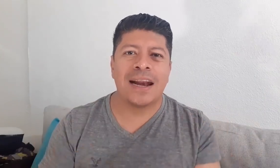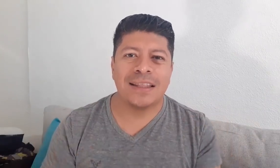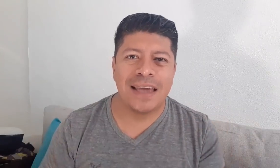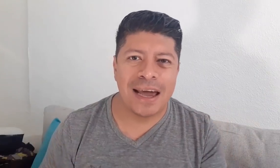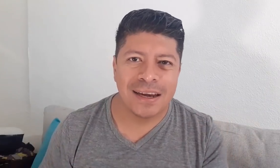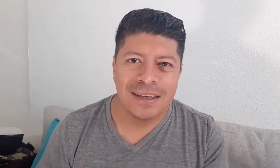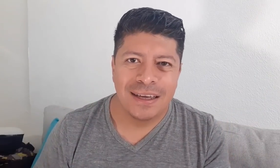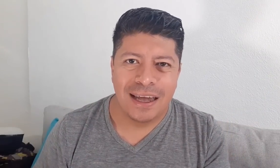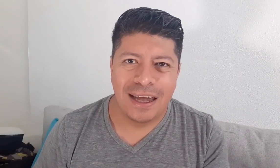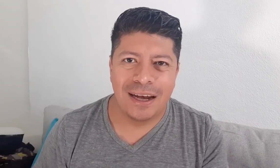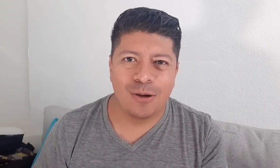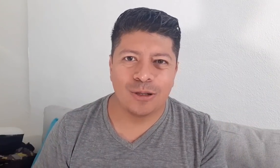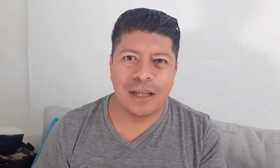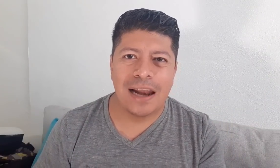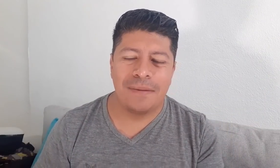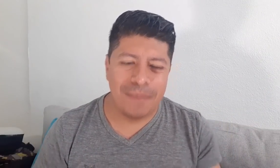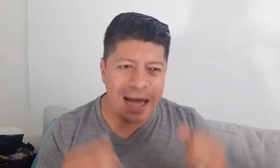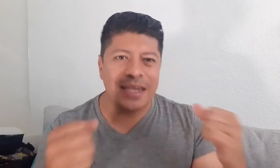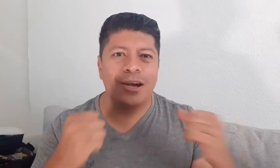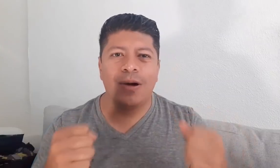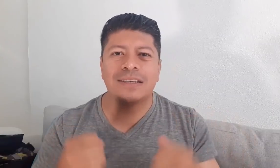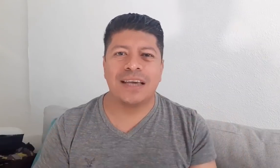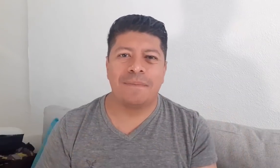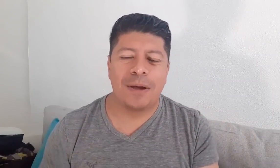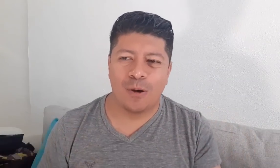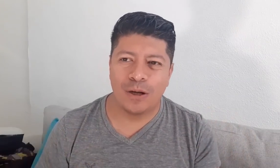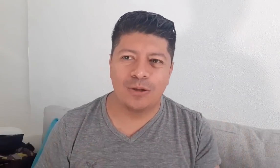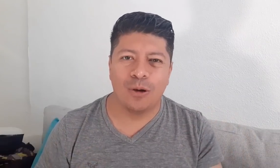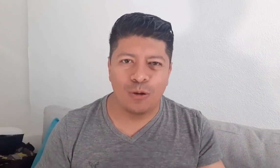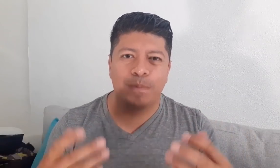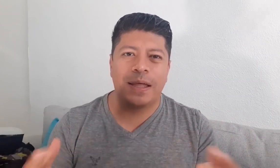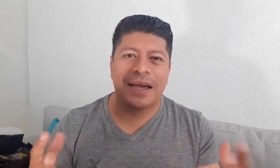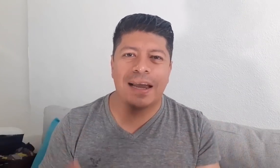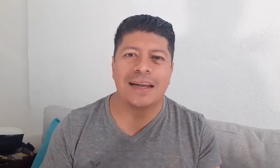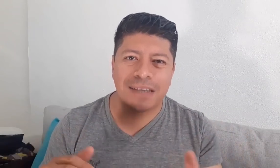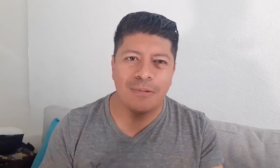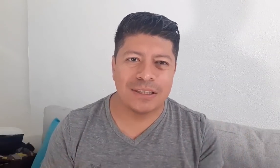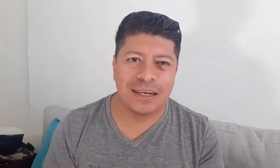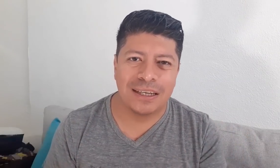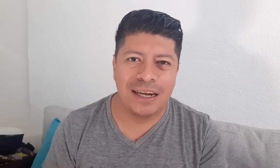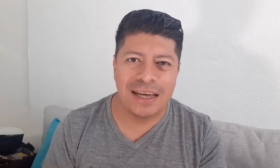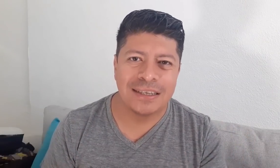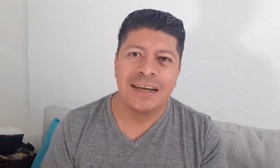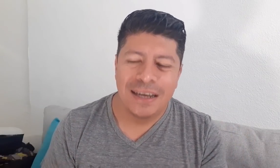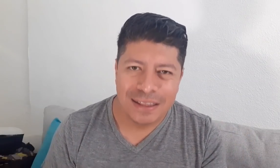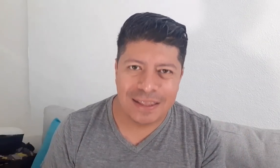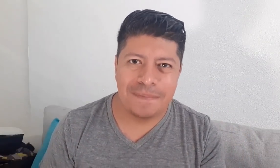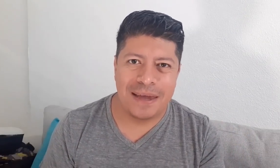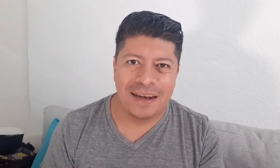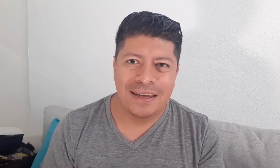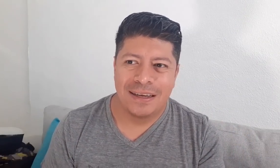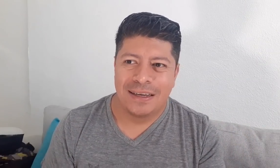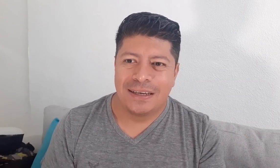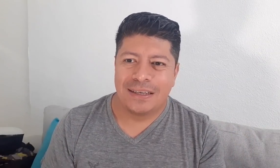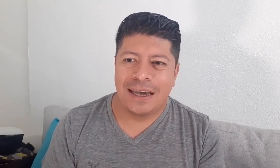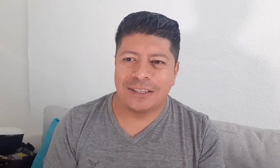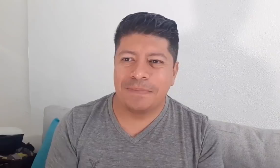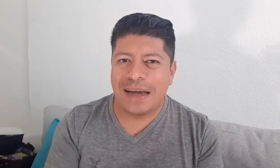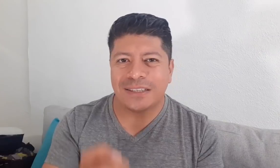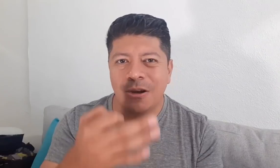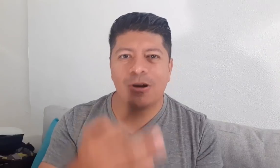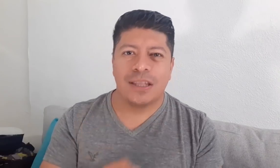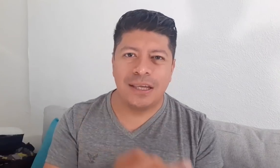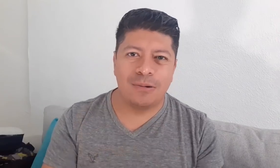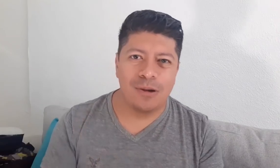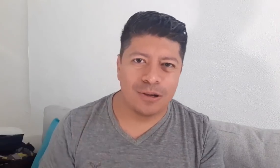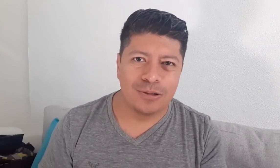a zarandear el costal, va y lo hace, pero cuando ocupa dejar las aguas tranquilas, también. Es